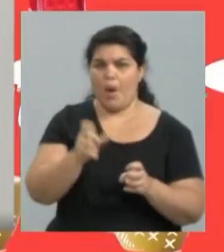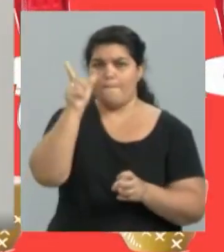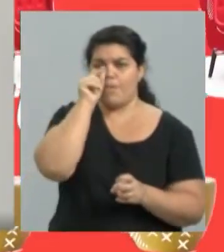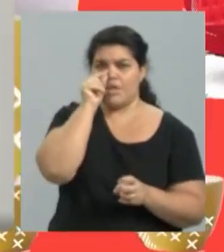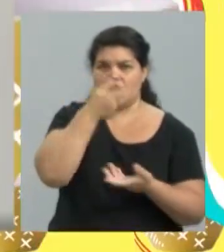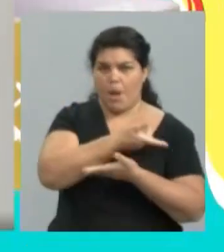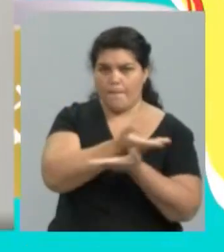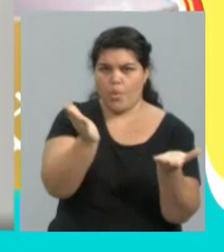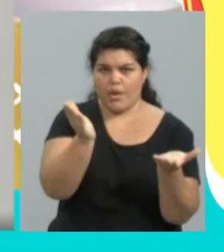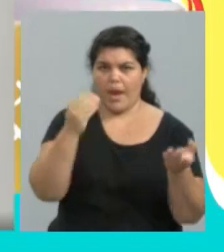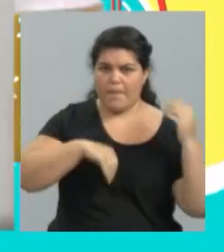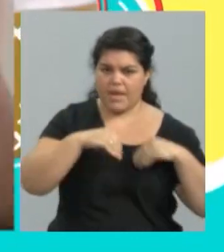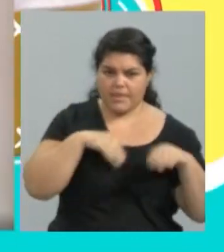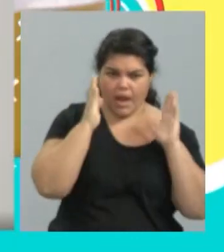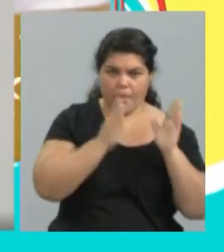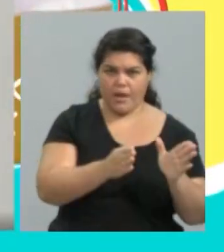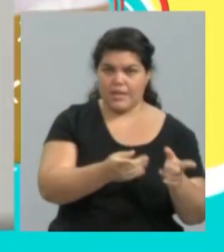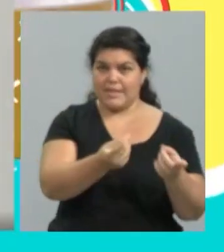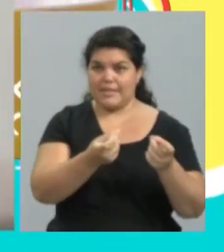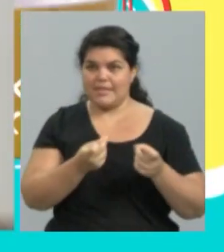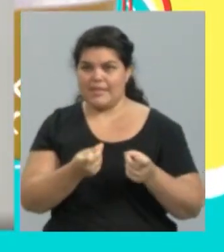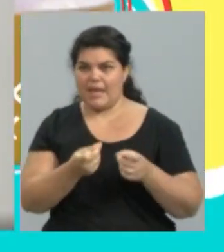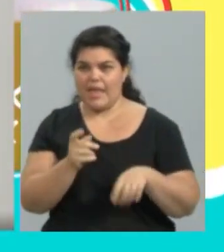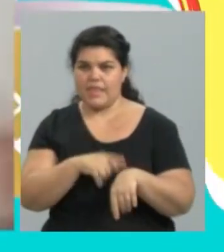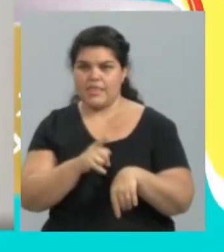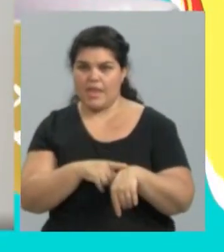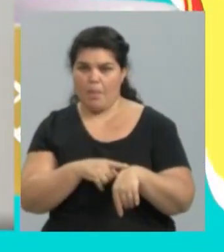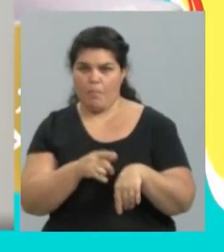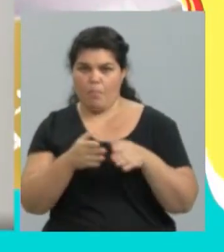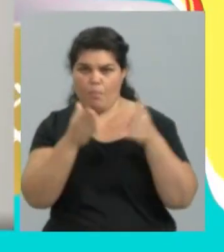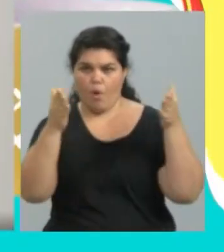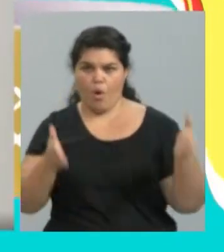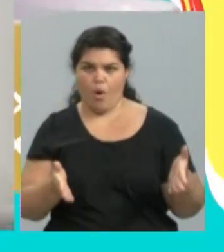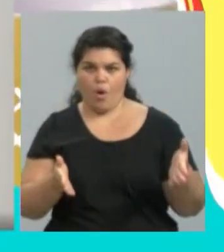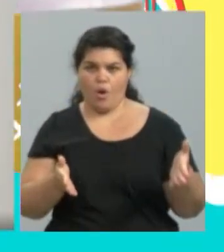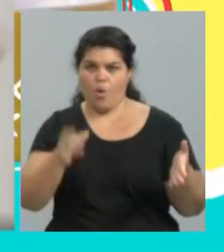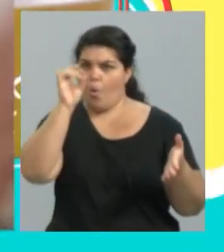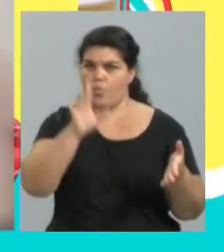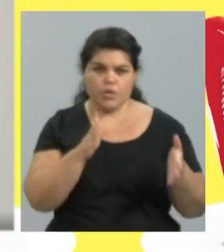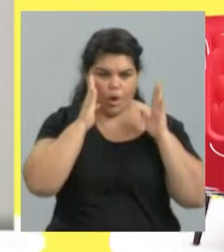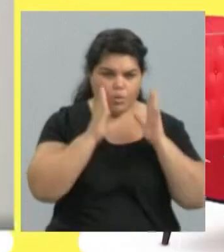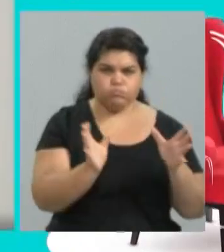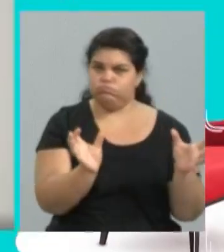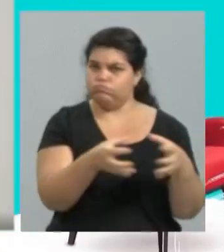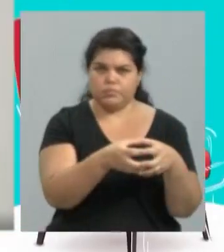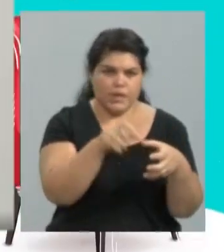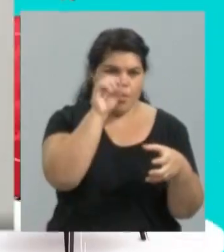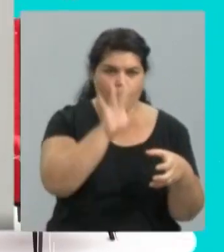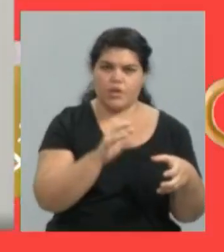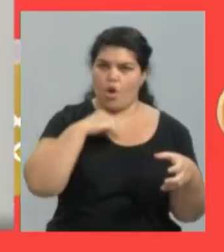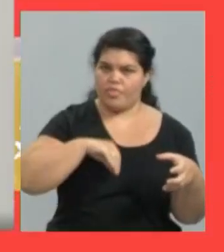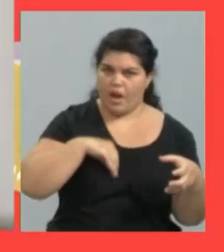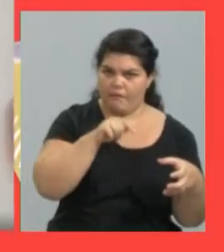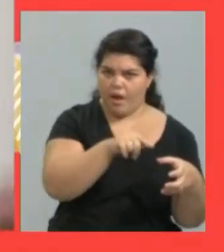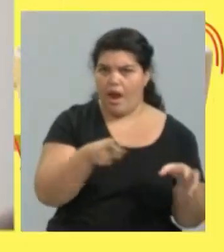que pensarlo en tiempos de trabas, no en tiempos de personas maricas, tortas o heterosexuales o sin género. Porque